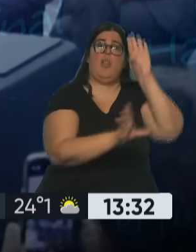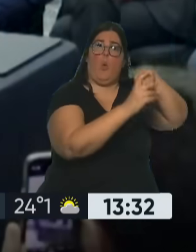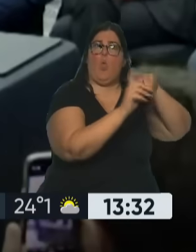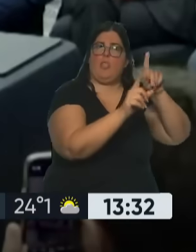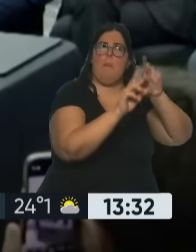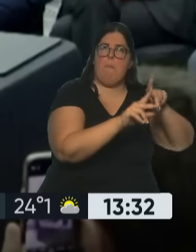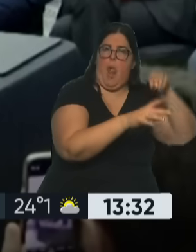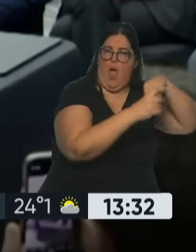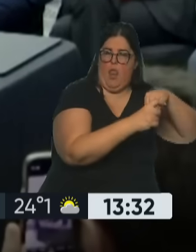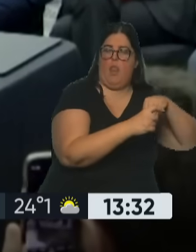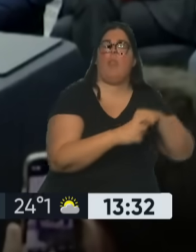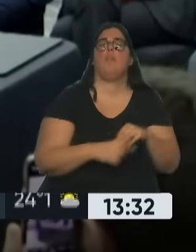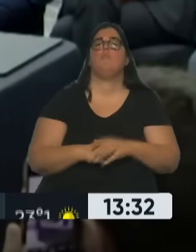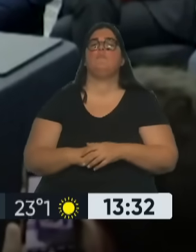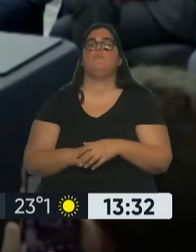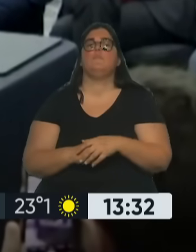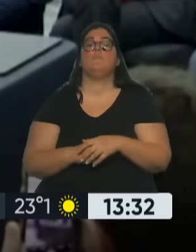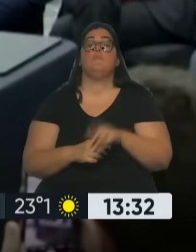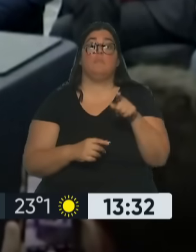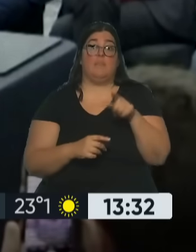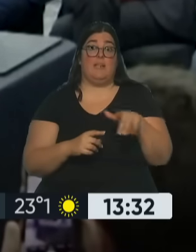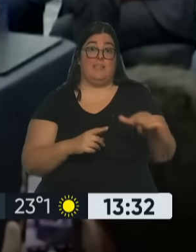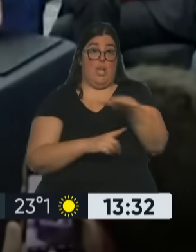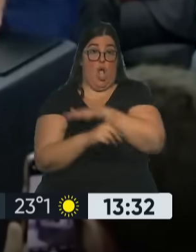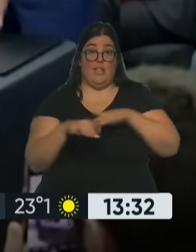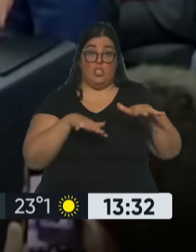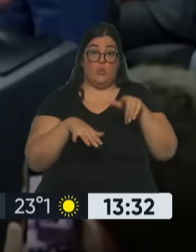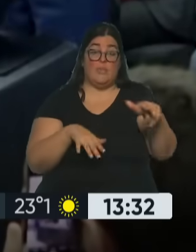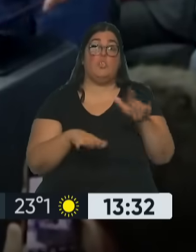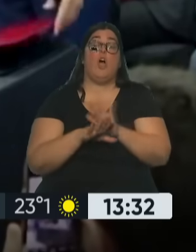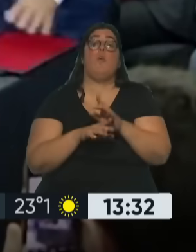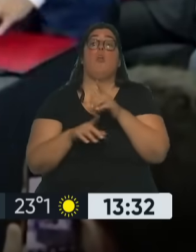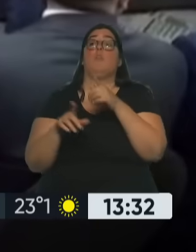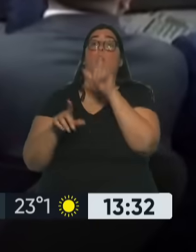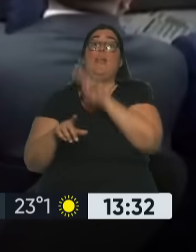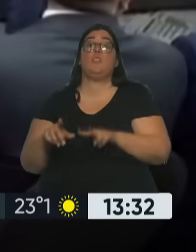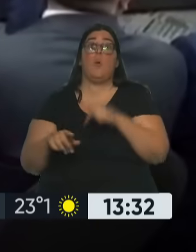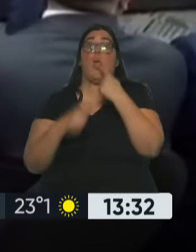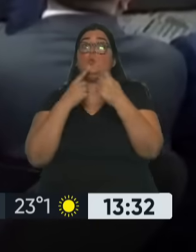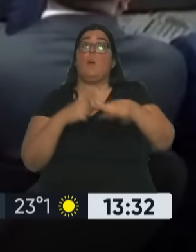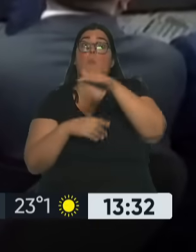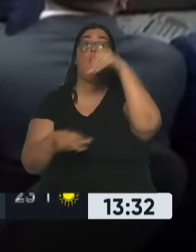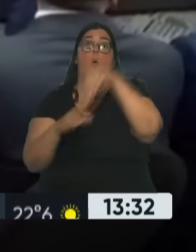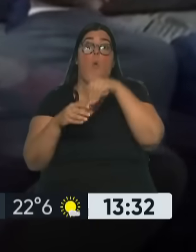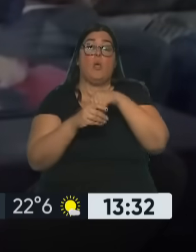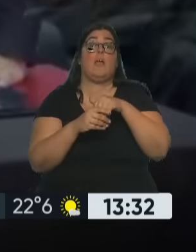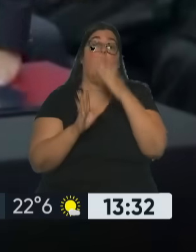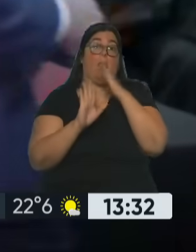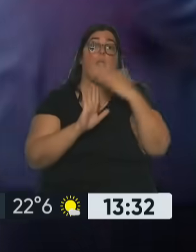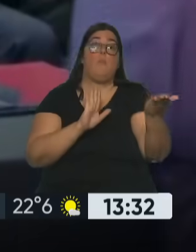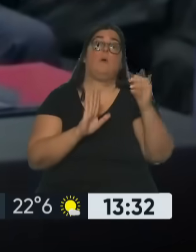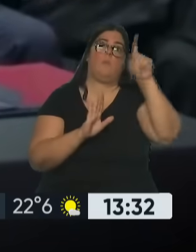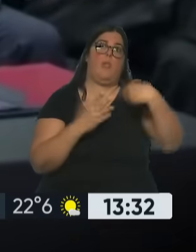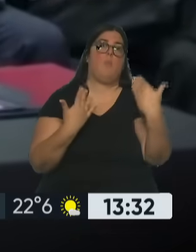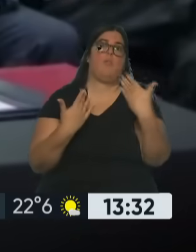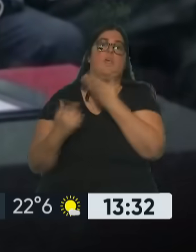primarias. En este contexto, la crisis post-referéndum podría complicar el proceso de diálogo entre el gobierno y la oposición